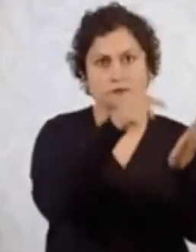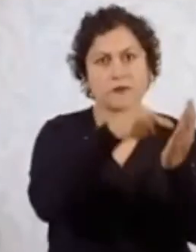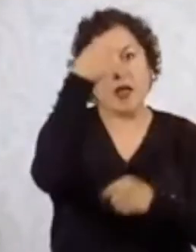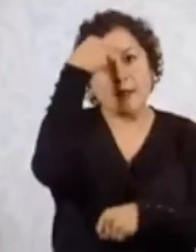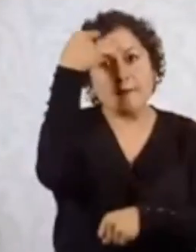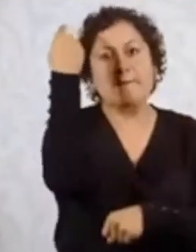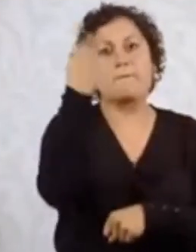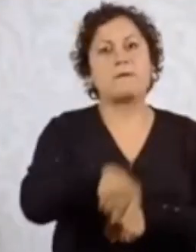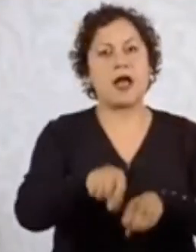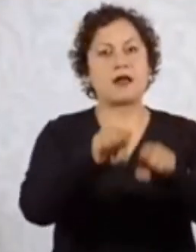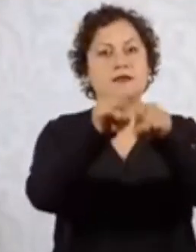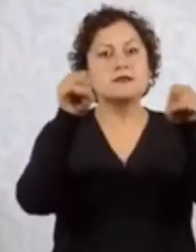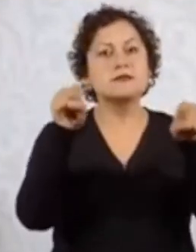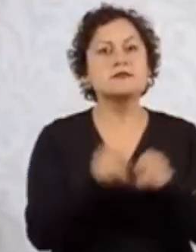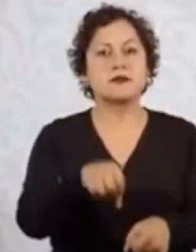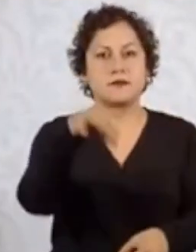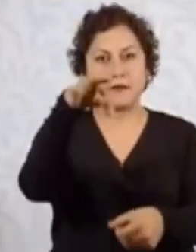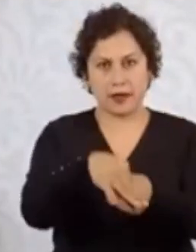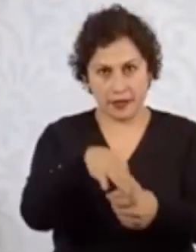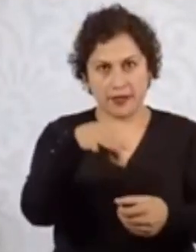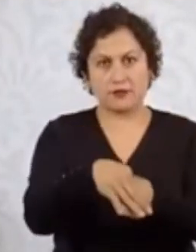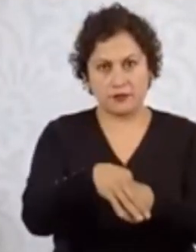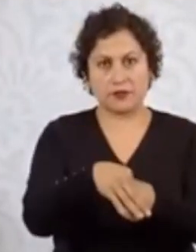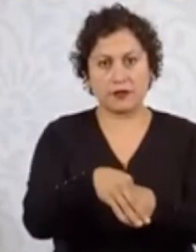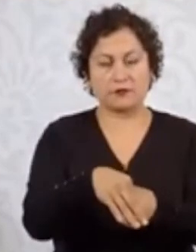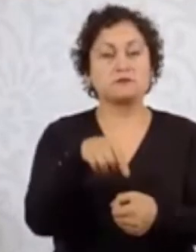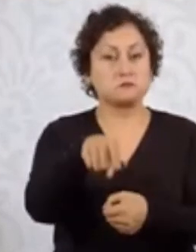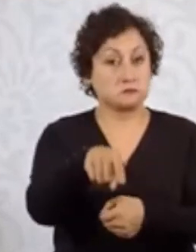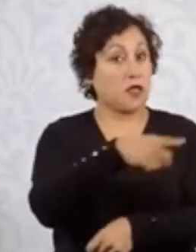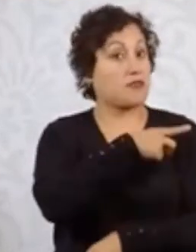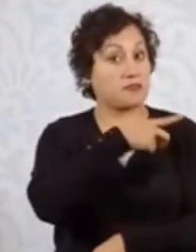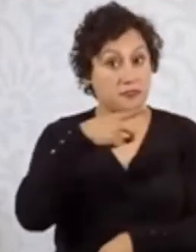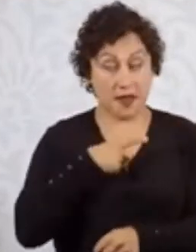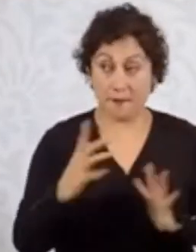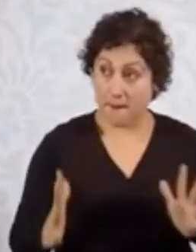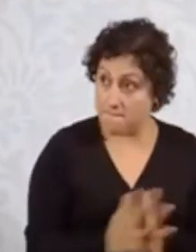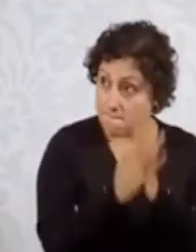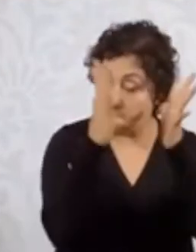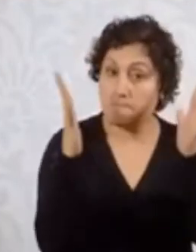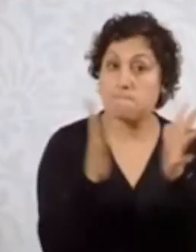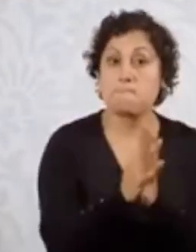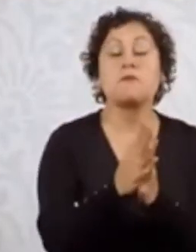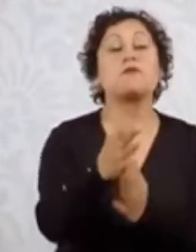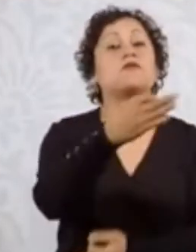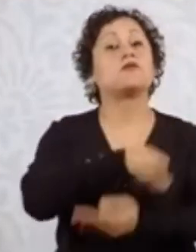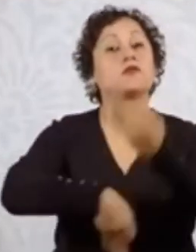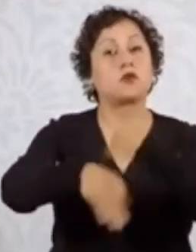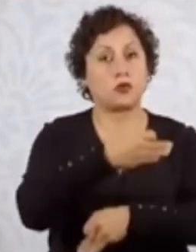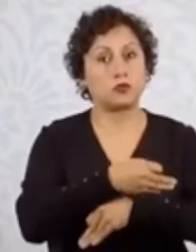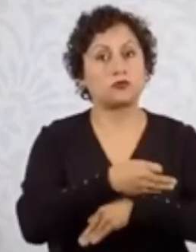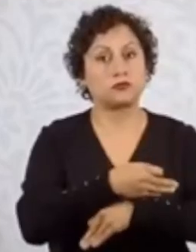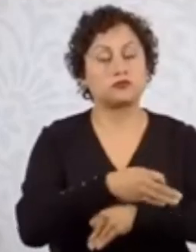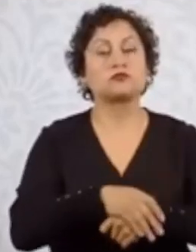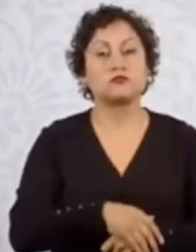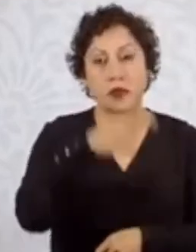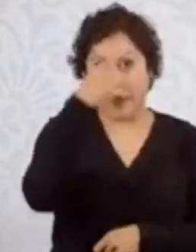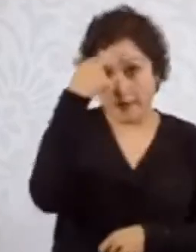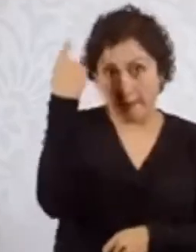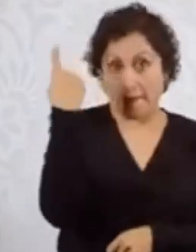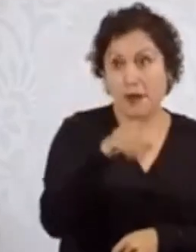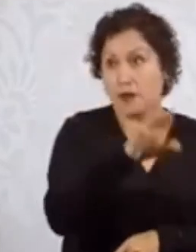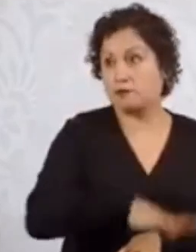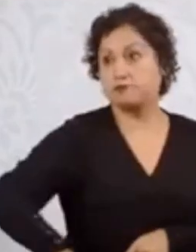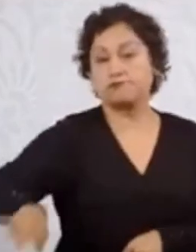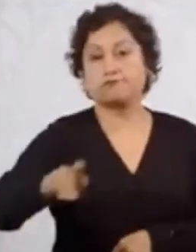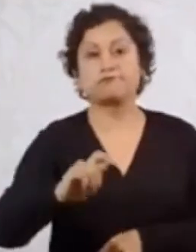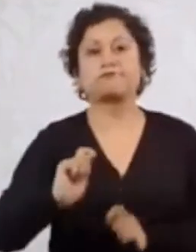de rodillas, es un tema acuciante, es un tema que tiene que ver precisamente con el tema de la tercera edad,